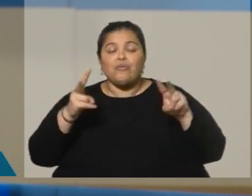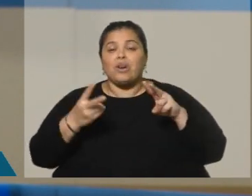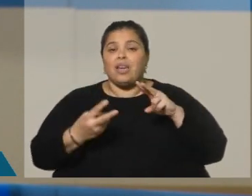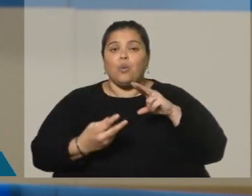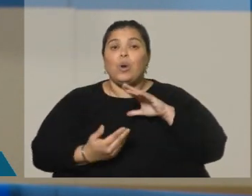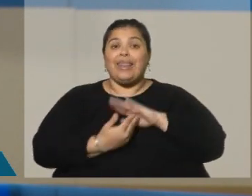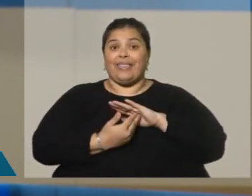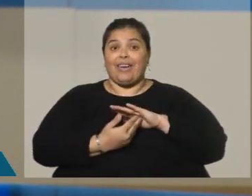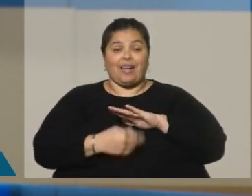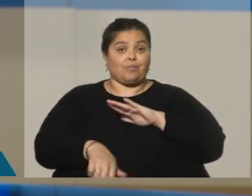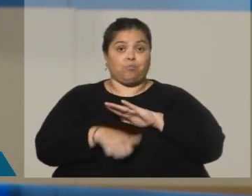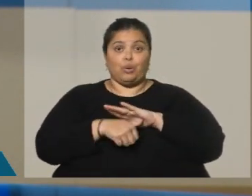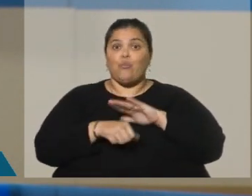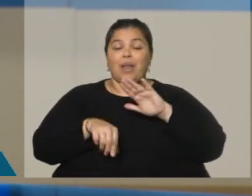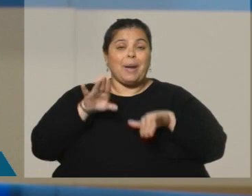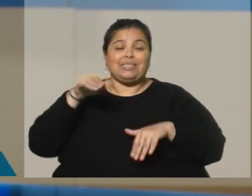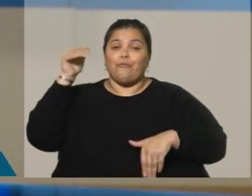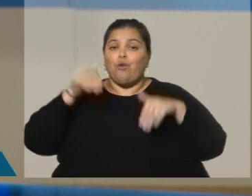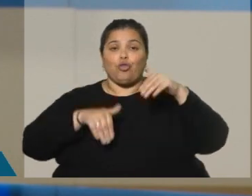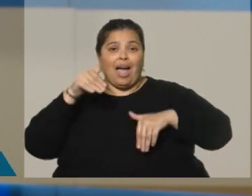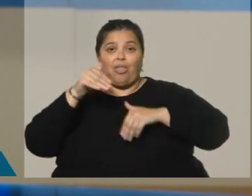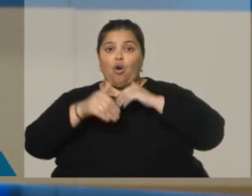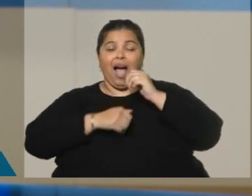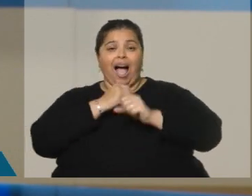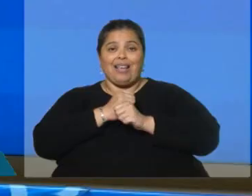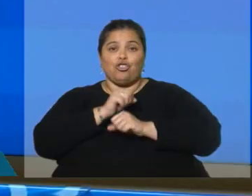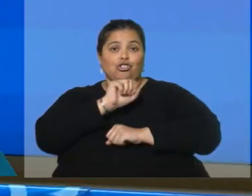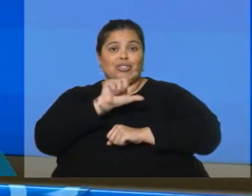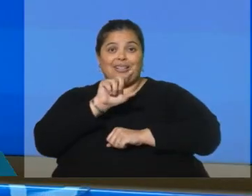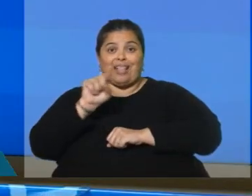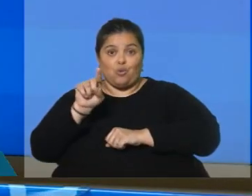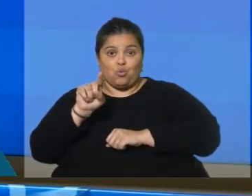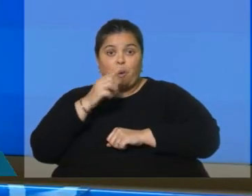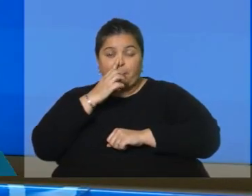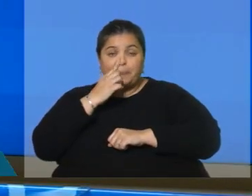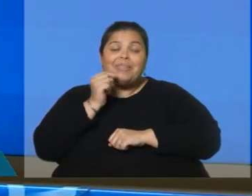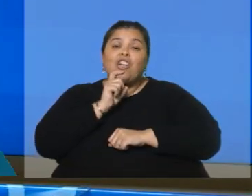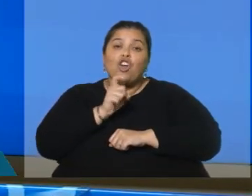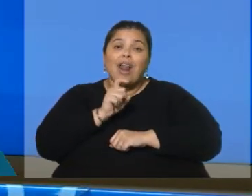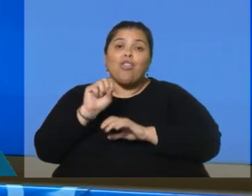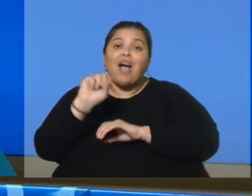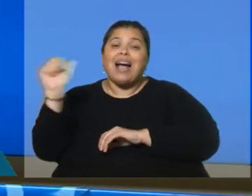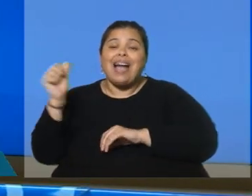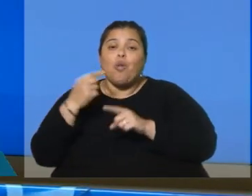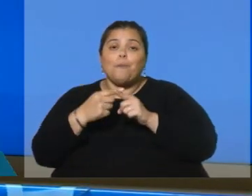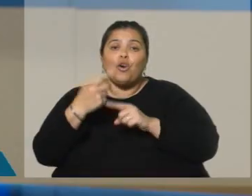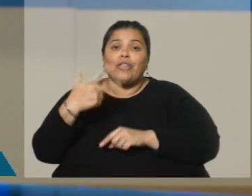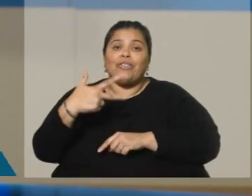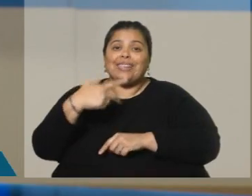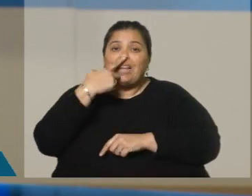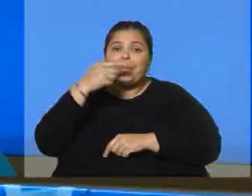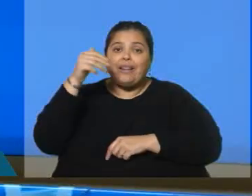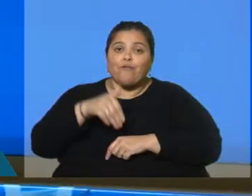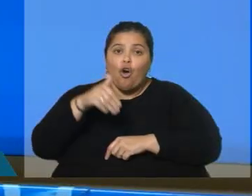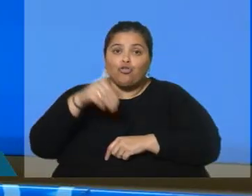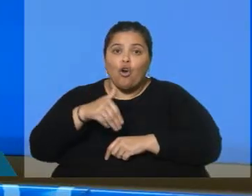individualmente más votado en las elecciones de 1970 bueno los Colorados ganaron el 71 por 13.000 votos más o menos una